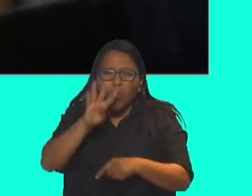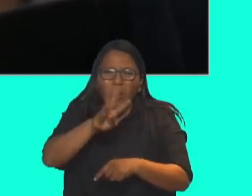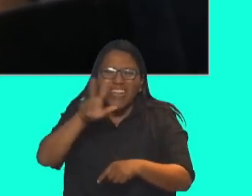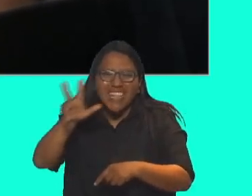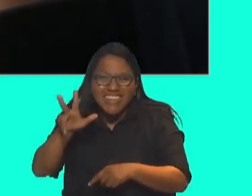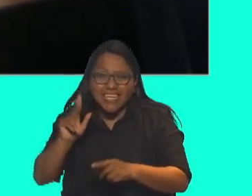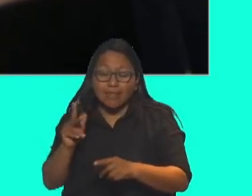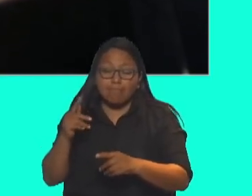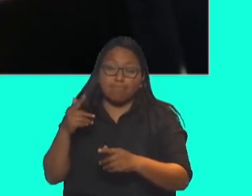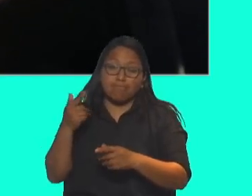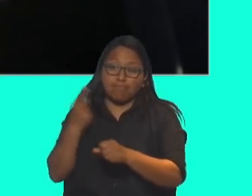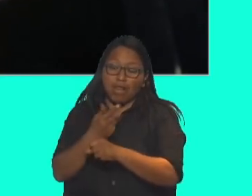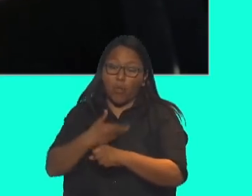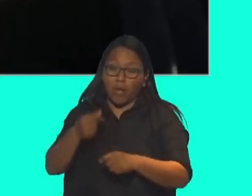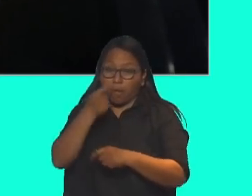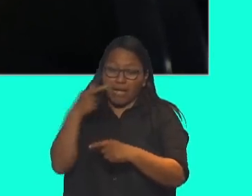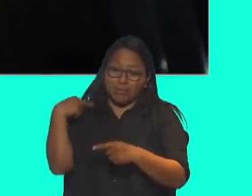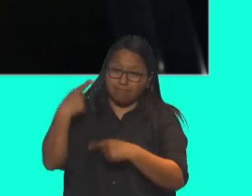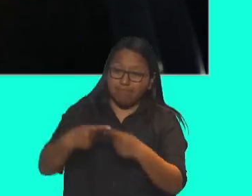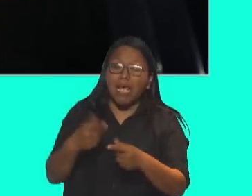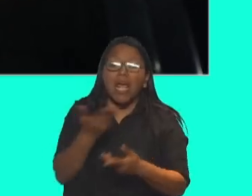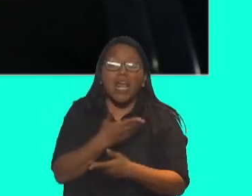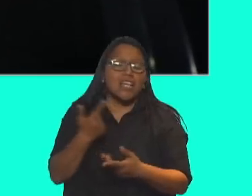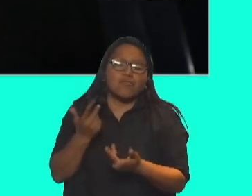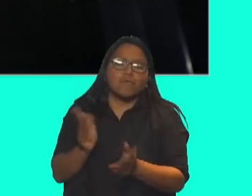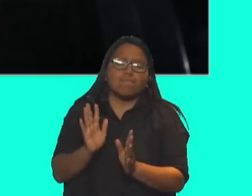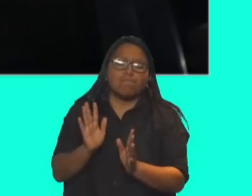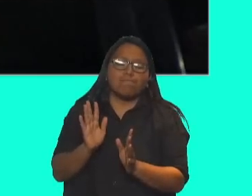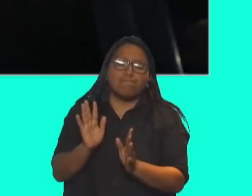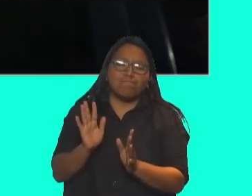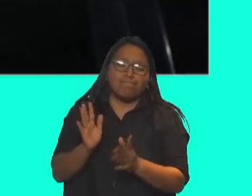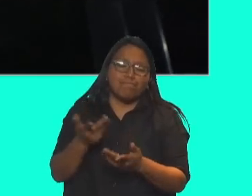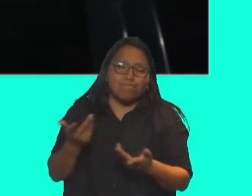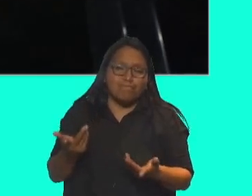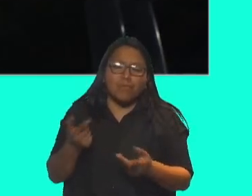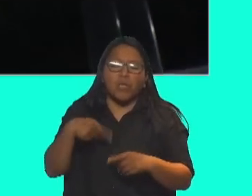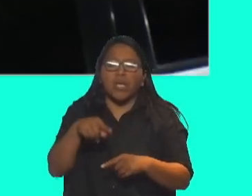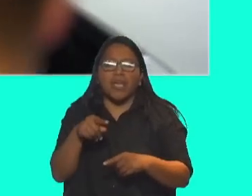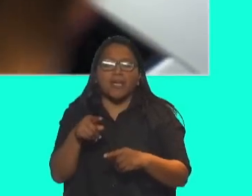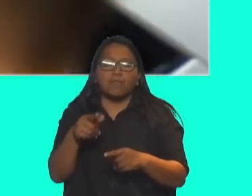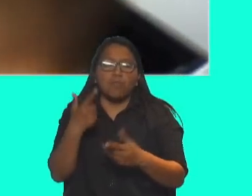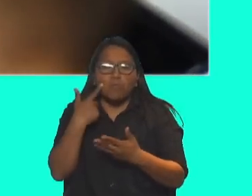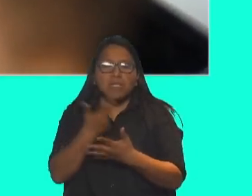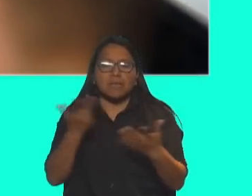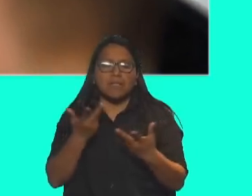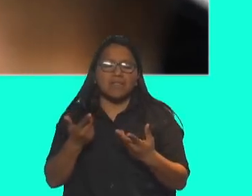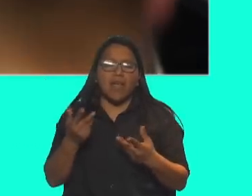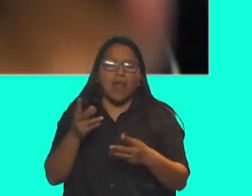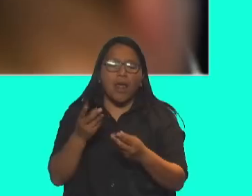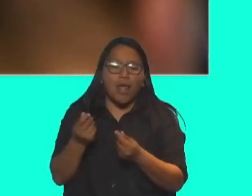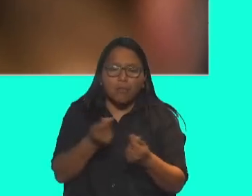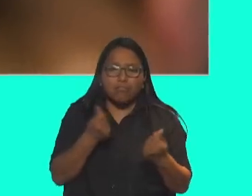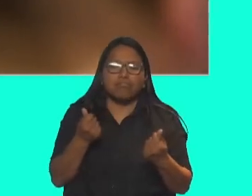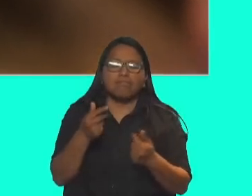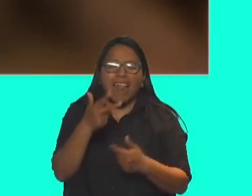macri efectivamente eso no se lo perdonan en esa dimensión porque cuestiona claramente el proyecto de acumulación de las